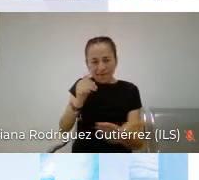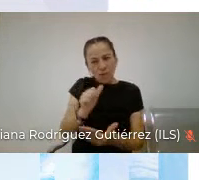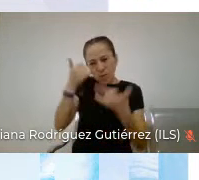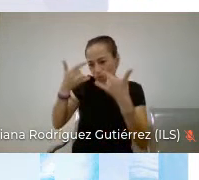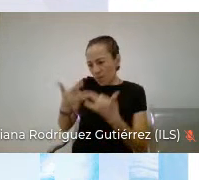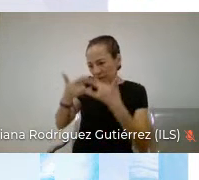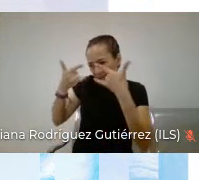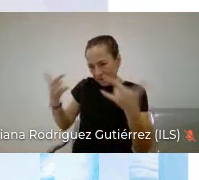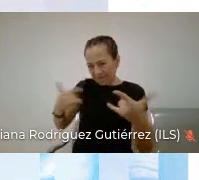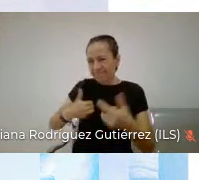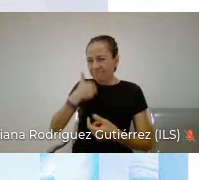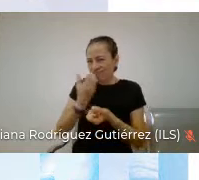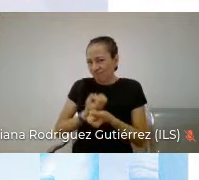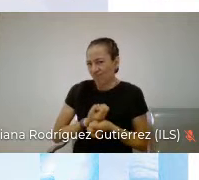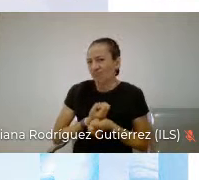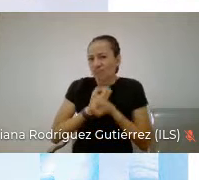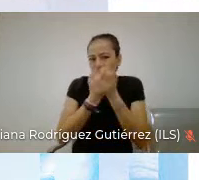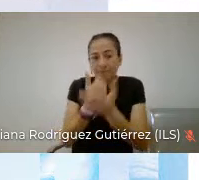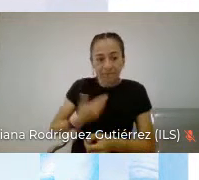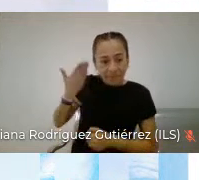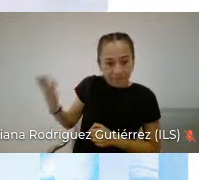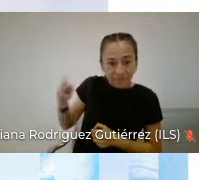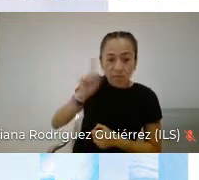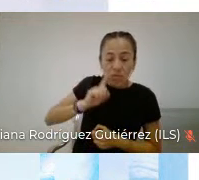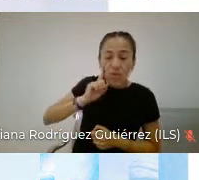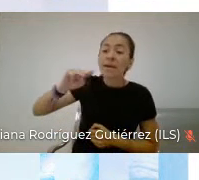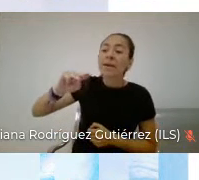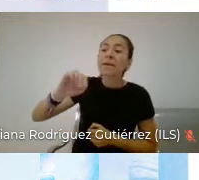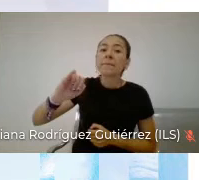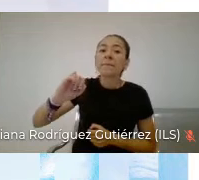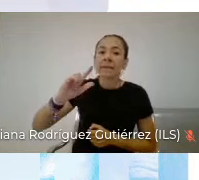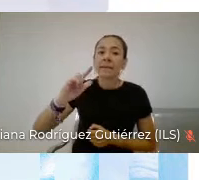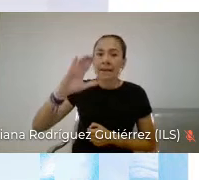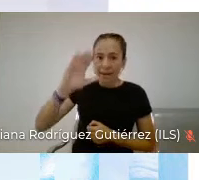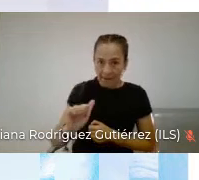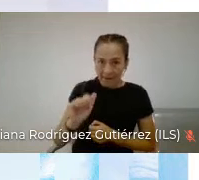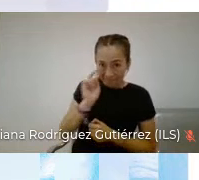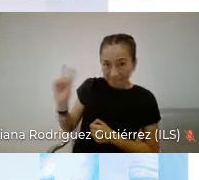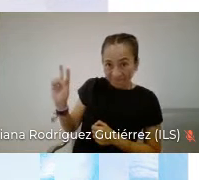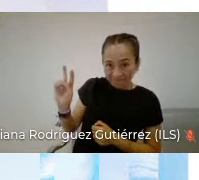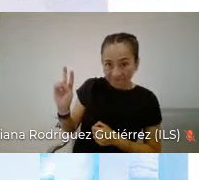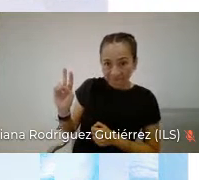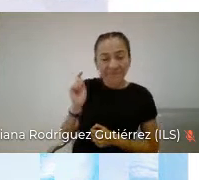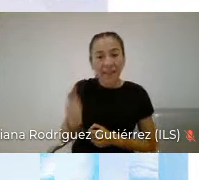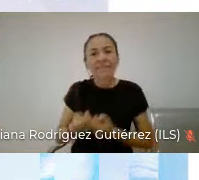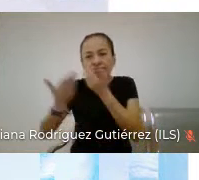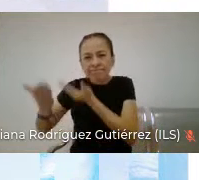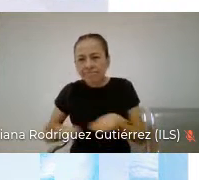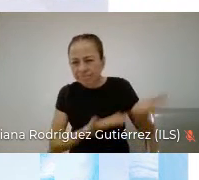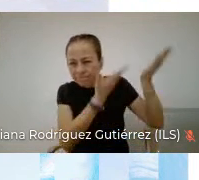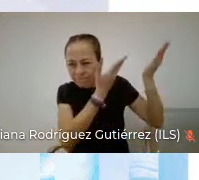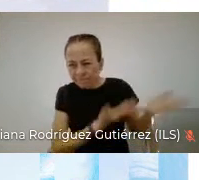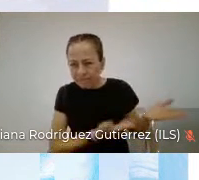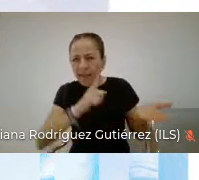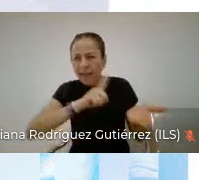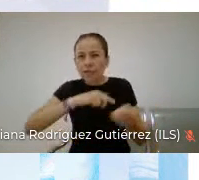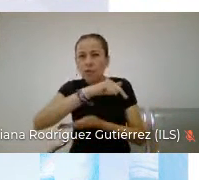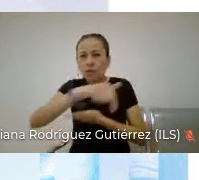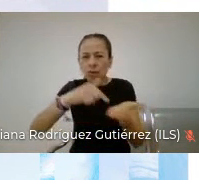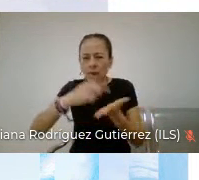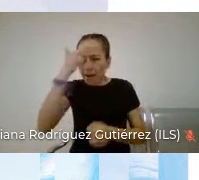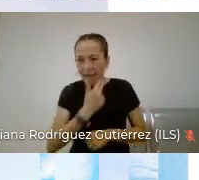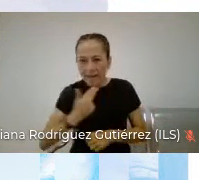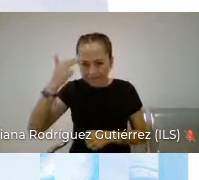bien. Ella es Milka. En el momento en el que la vemos aquí, está en Haití, todavía en agosto